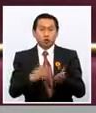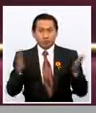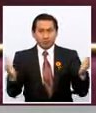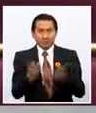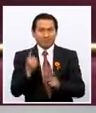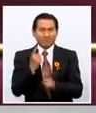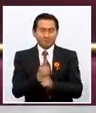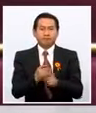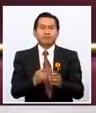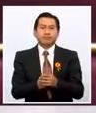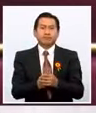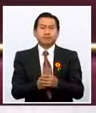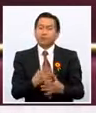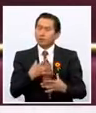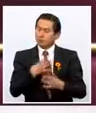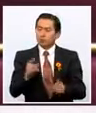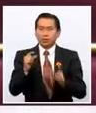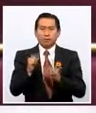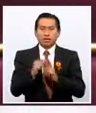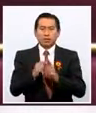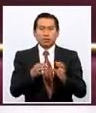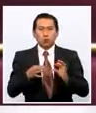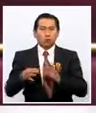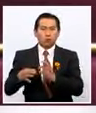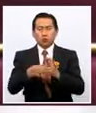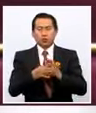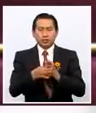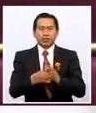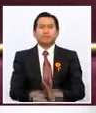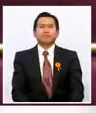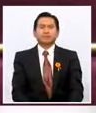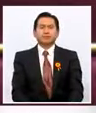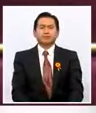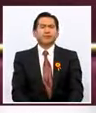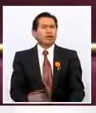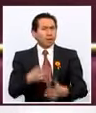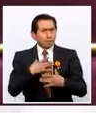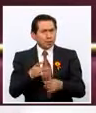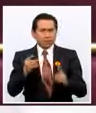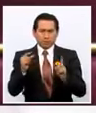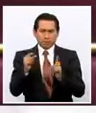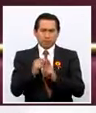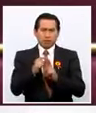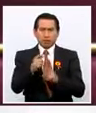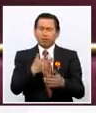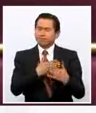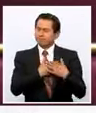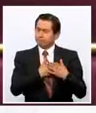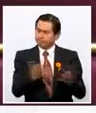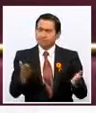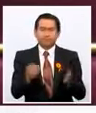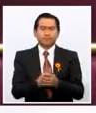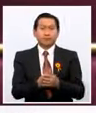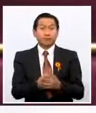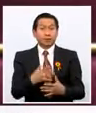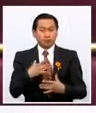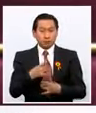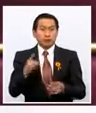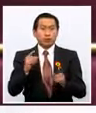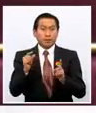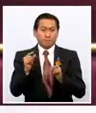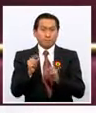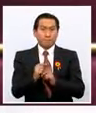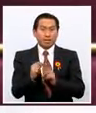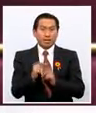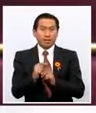me gusta la palabra unidad me gusta la palabra solidaridad me gusta la